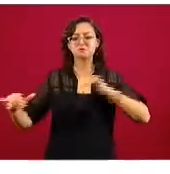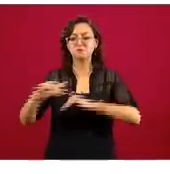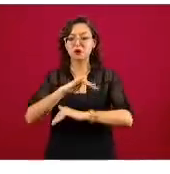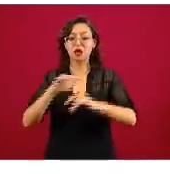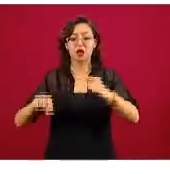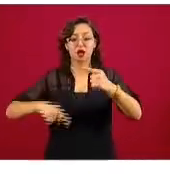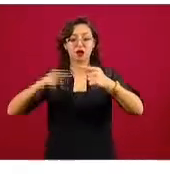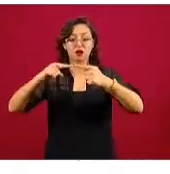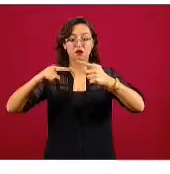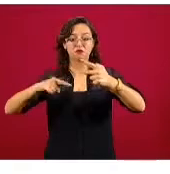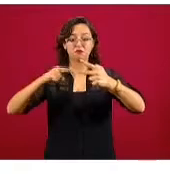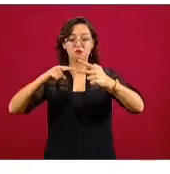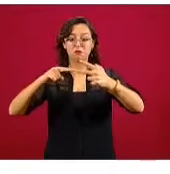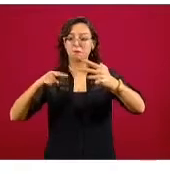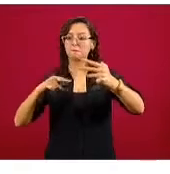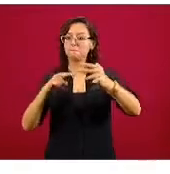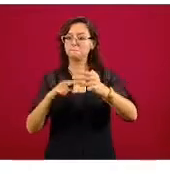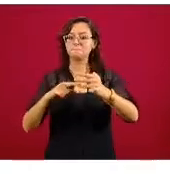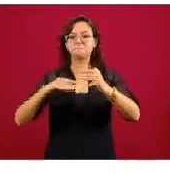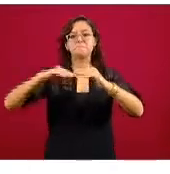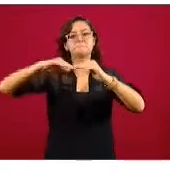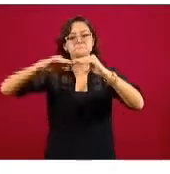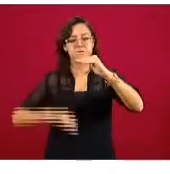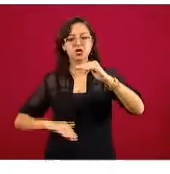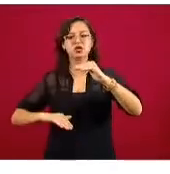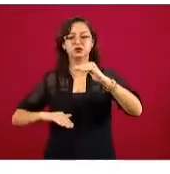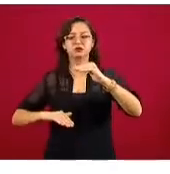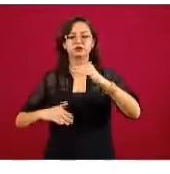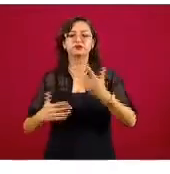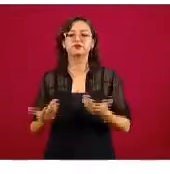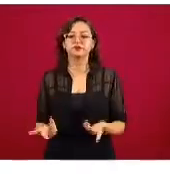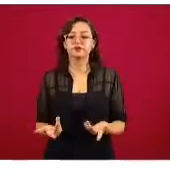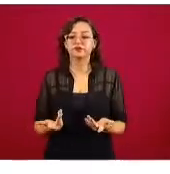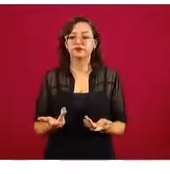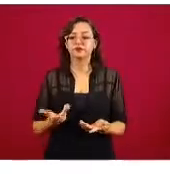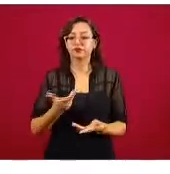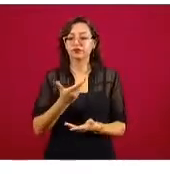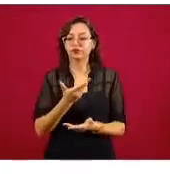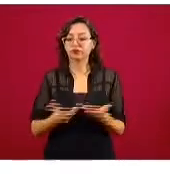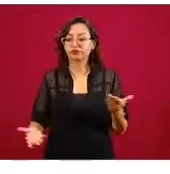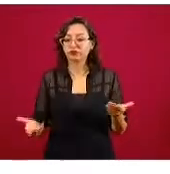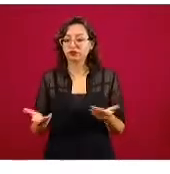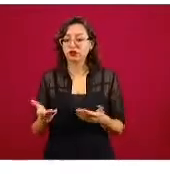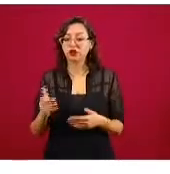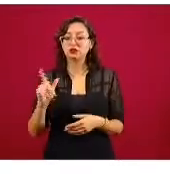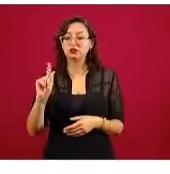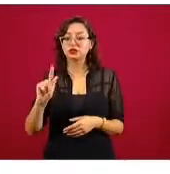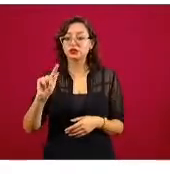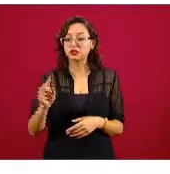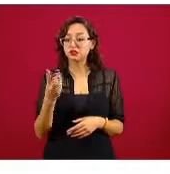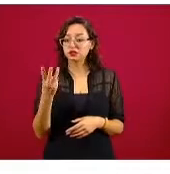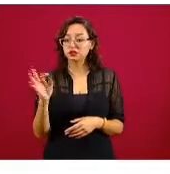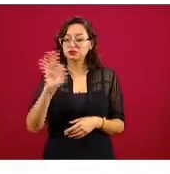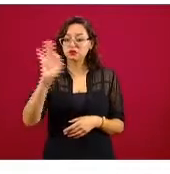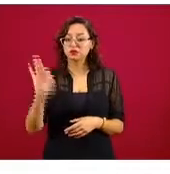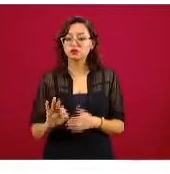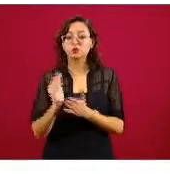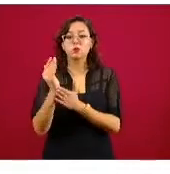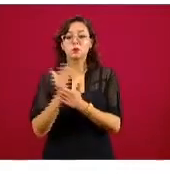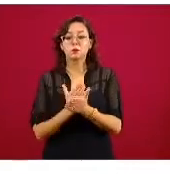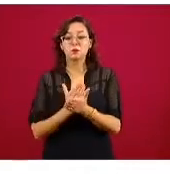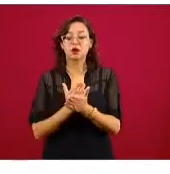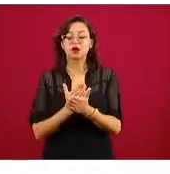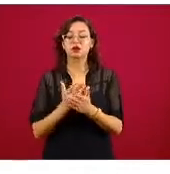estos tres parámetros. Vean ustedes que llegamos hasta reducciones de 73% en